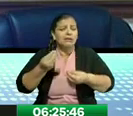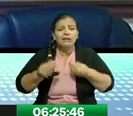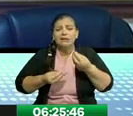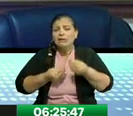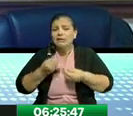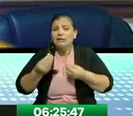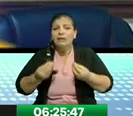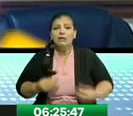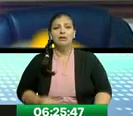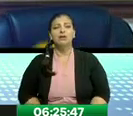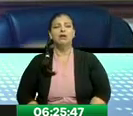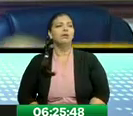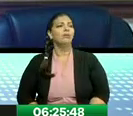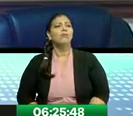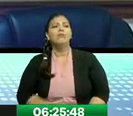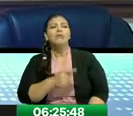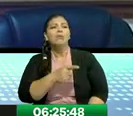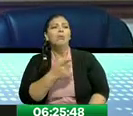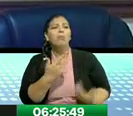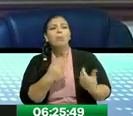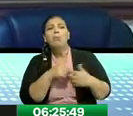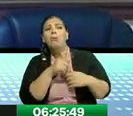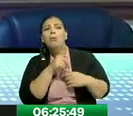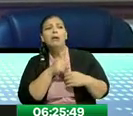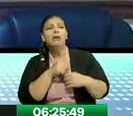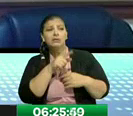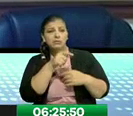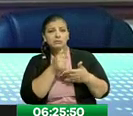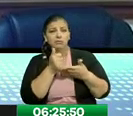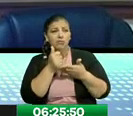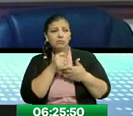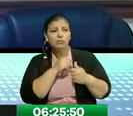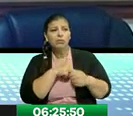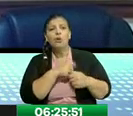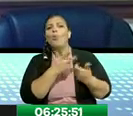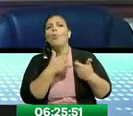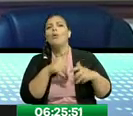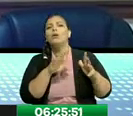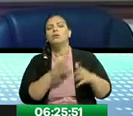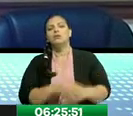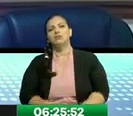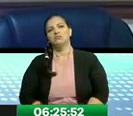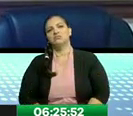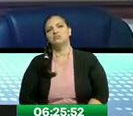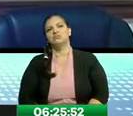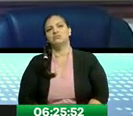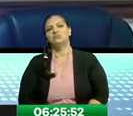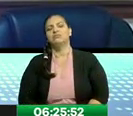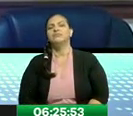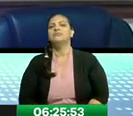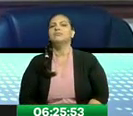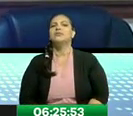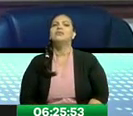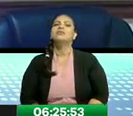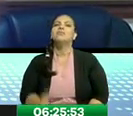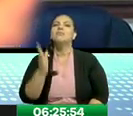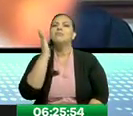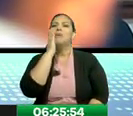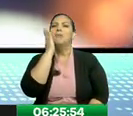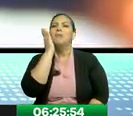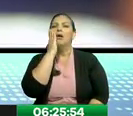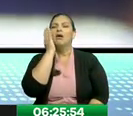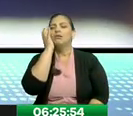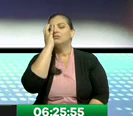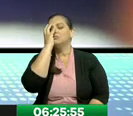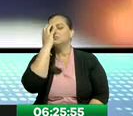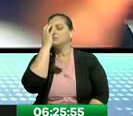un familiar con este problema, no puede tomar las cosas a conciencia. La va a tomar a la ligera porque piensa